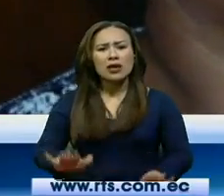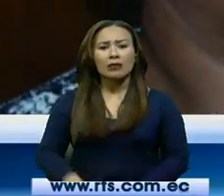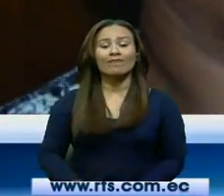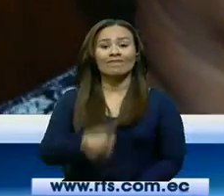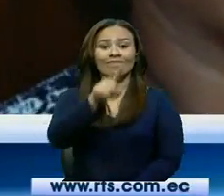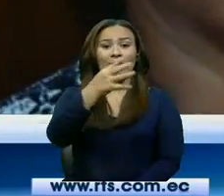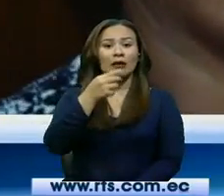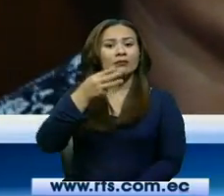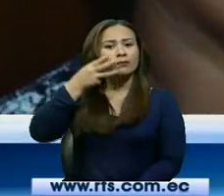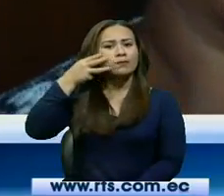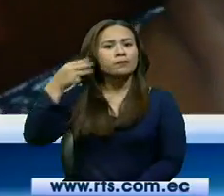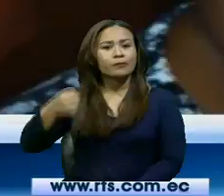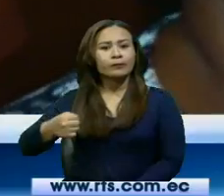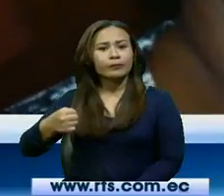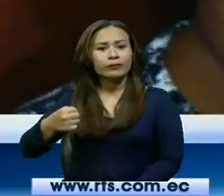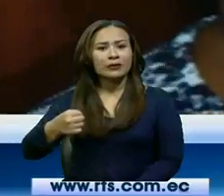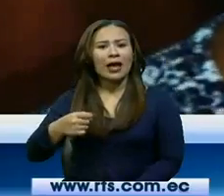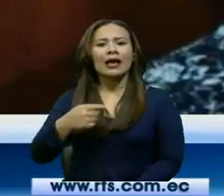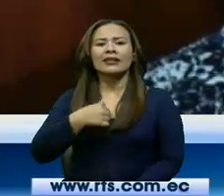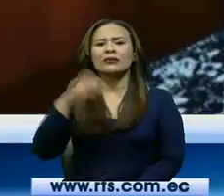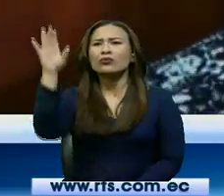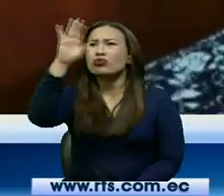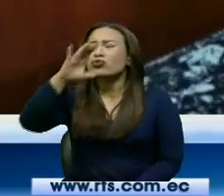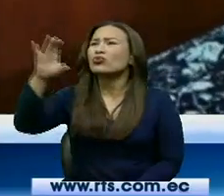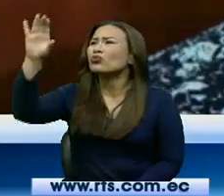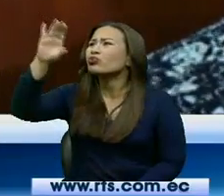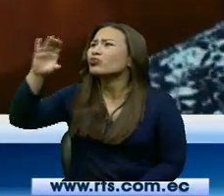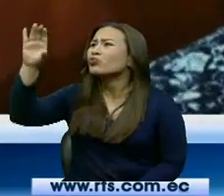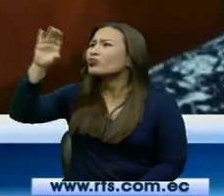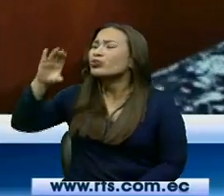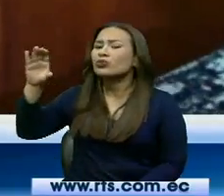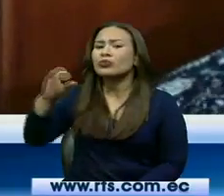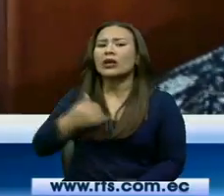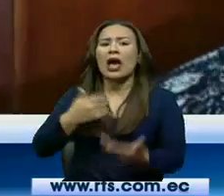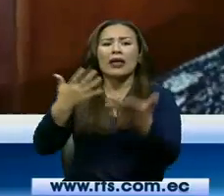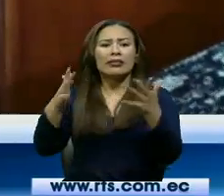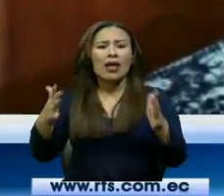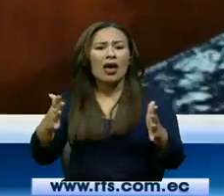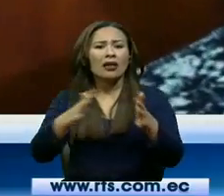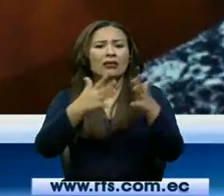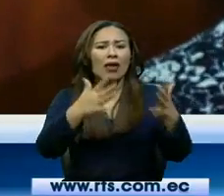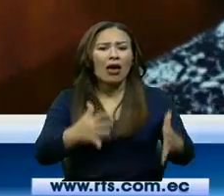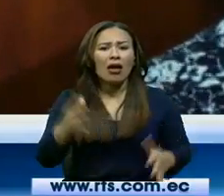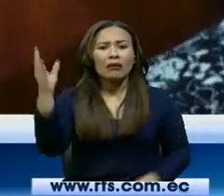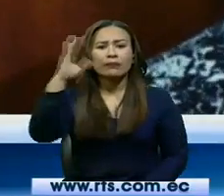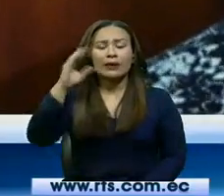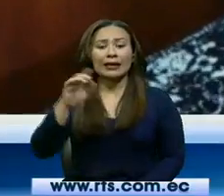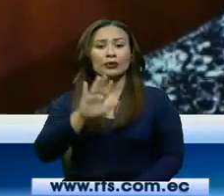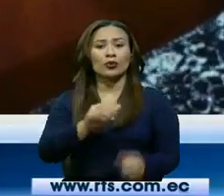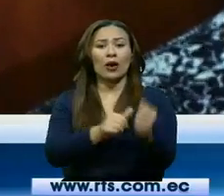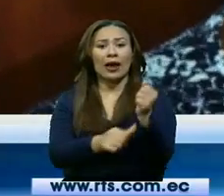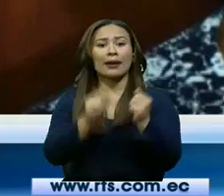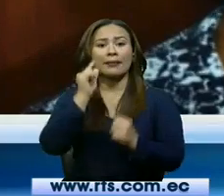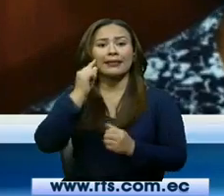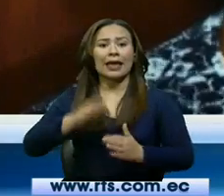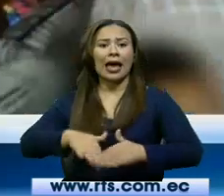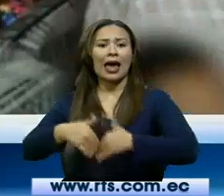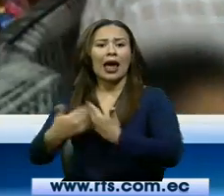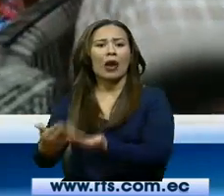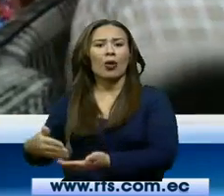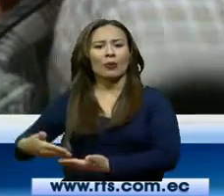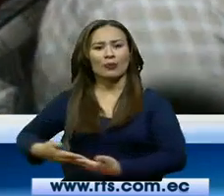cosa y yo me iba, dice, me voy a otra parte a ver si que ahí estaba, no le encontraban, porque dice que a mi hermana le regalaron